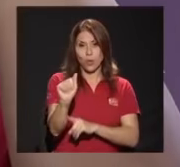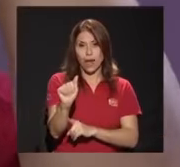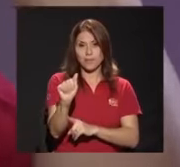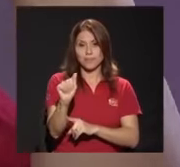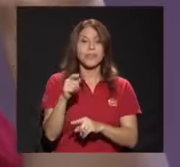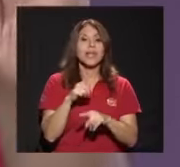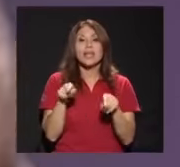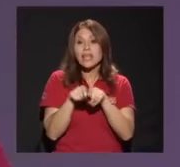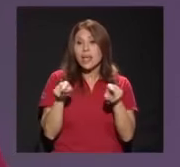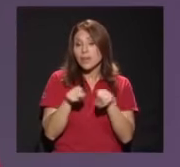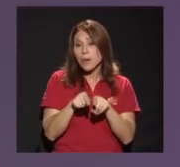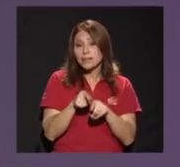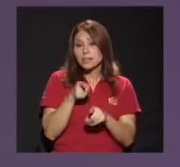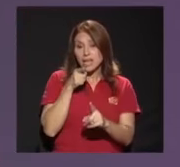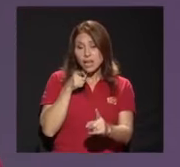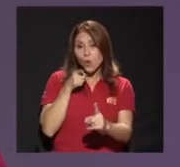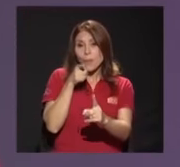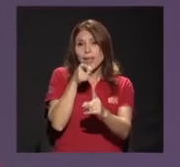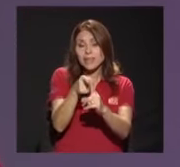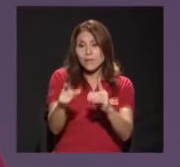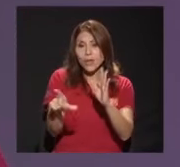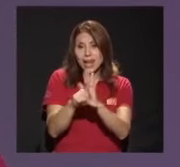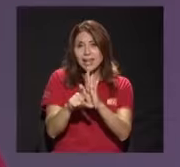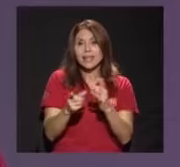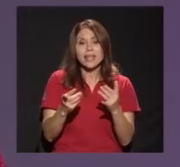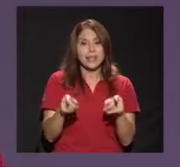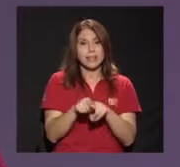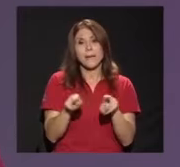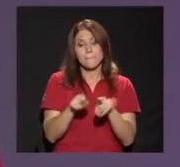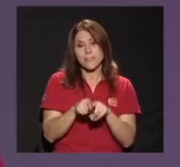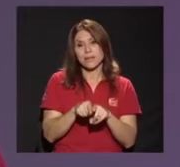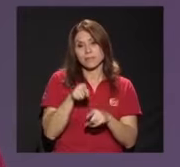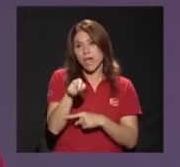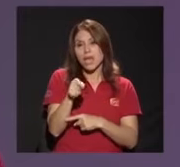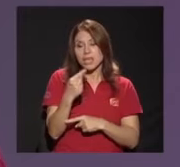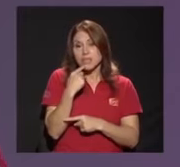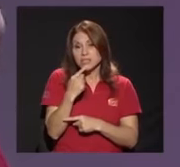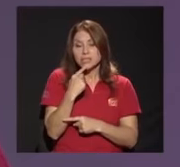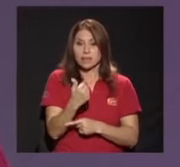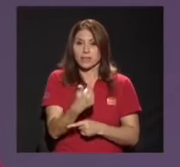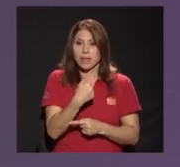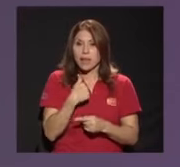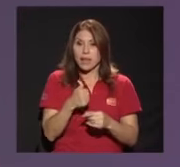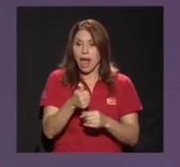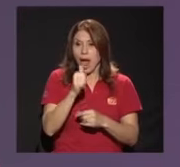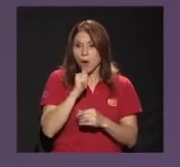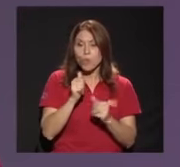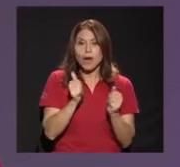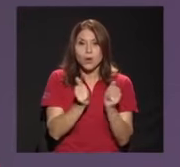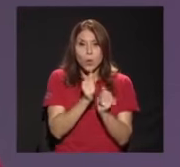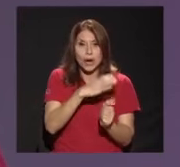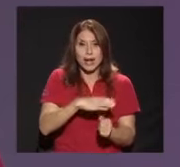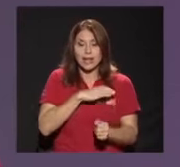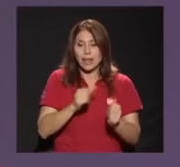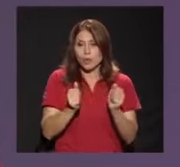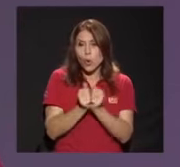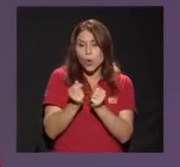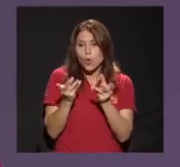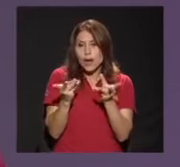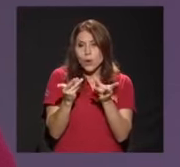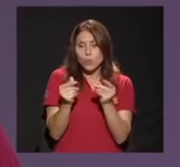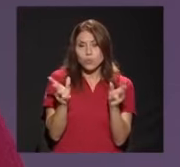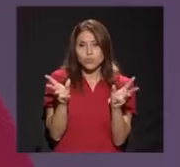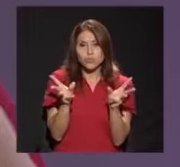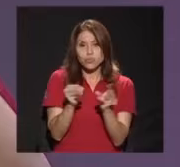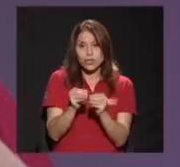objeto, digamos, de la ley, también está contar con agua en calidad y cantidad suficientes para estos